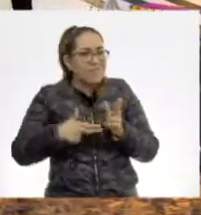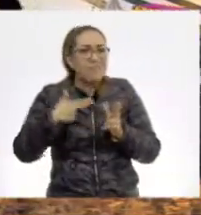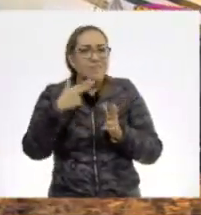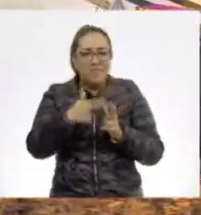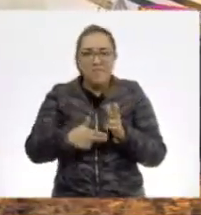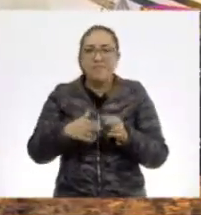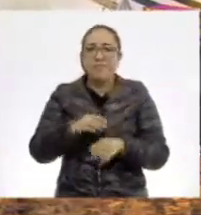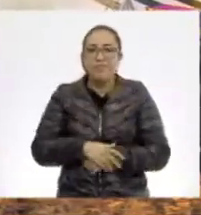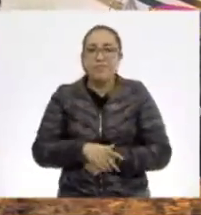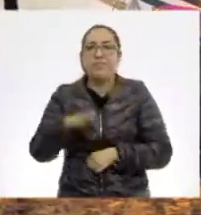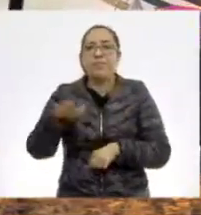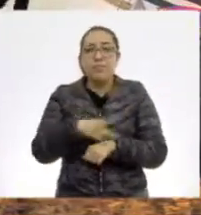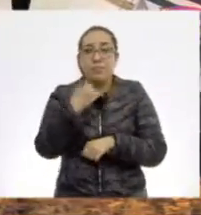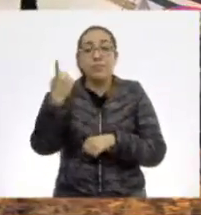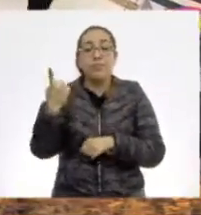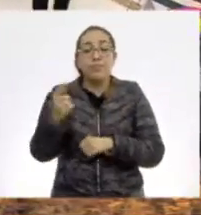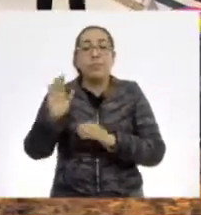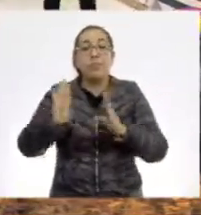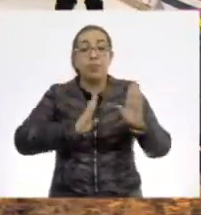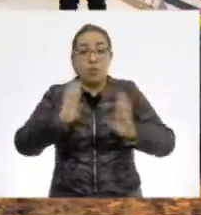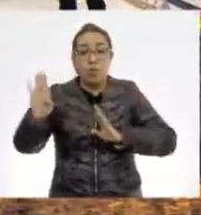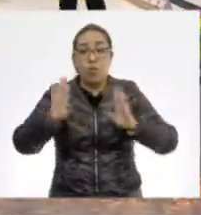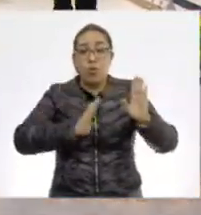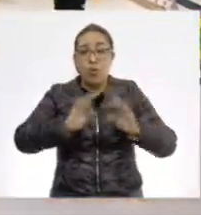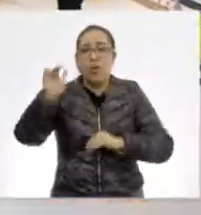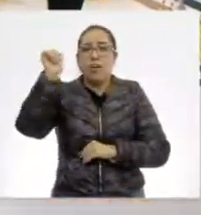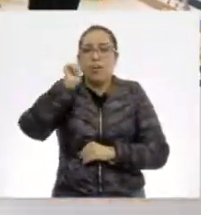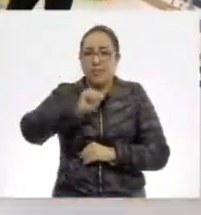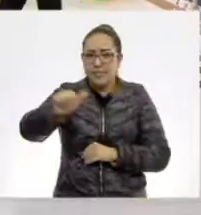ahí viene el tren, el que soldado siempre el tren. Saca su